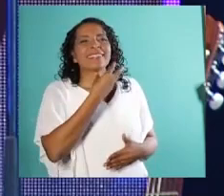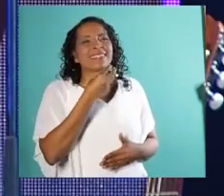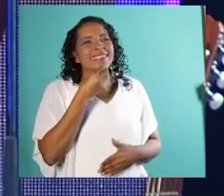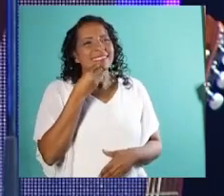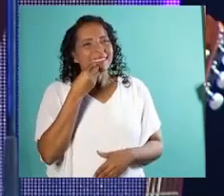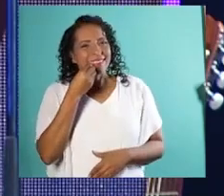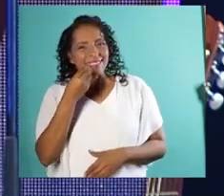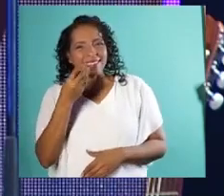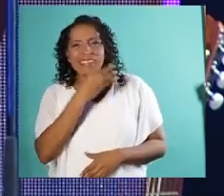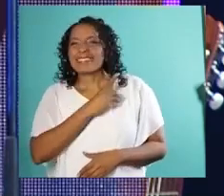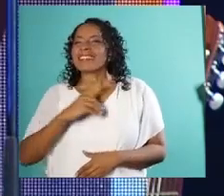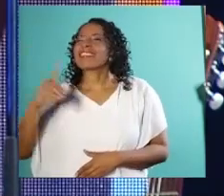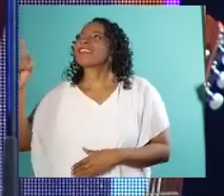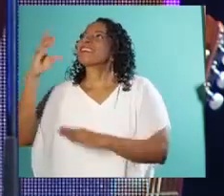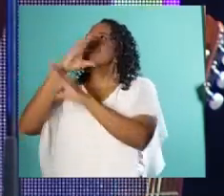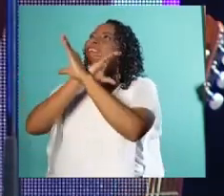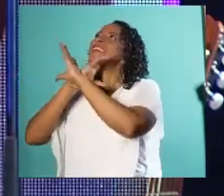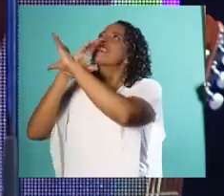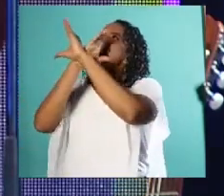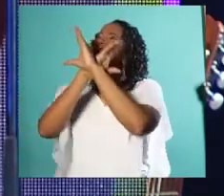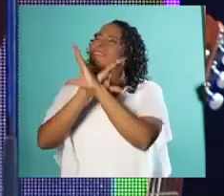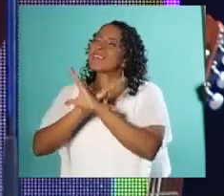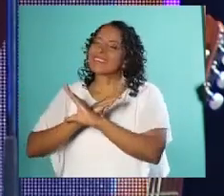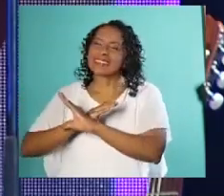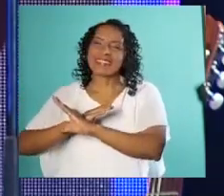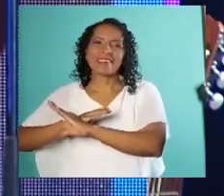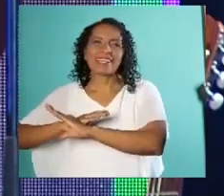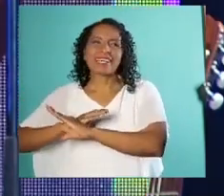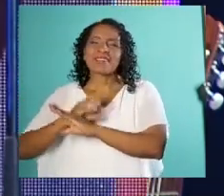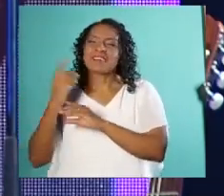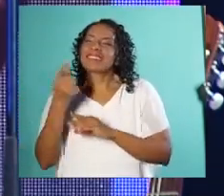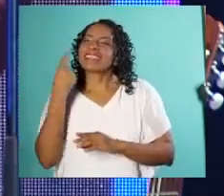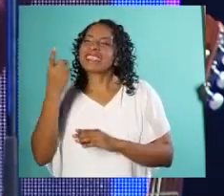Dios nos sostiene. Vamos para arriba.